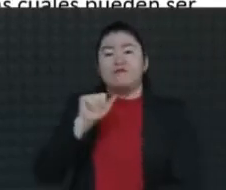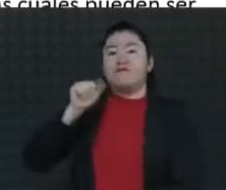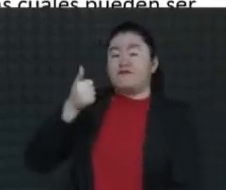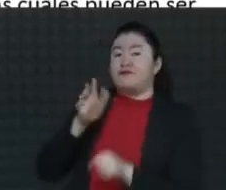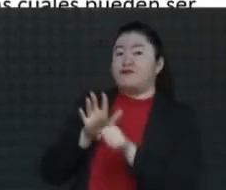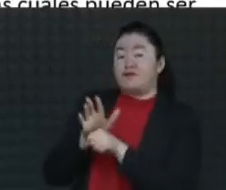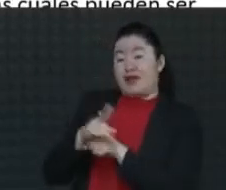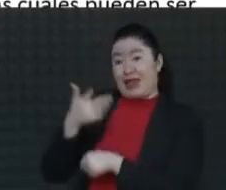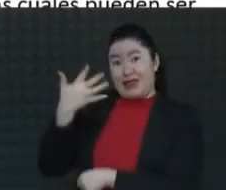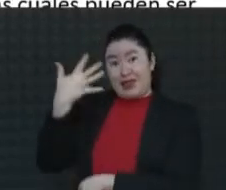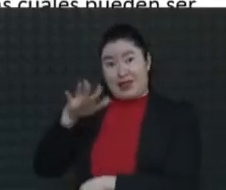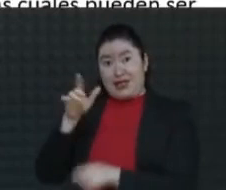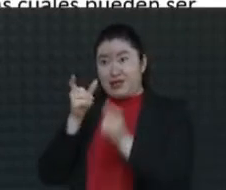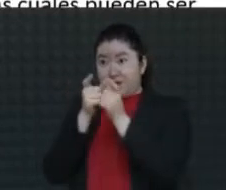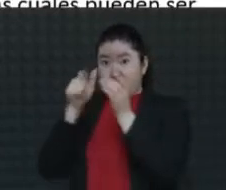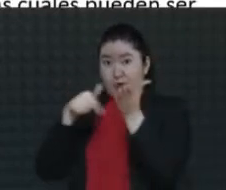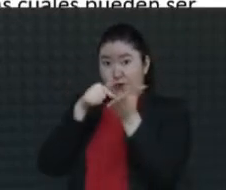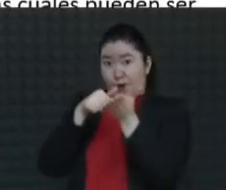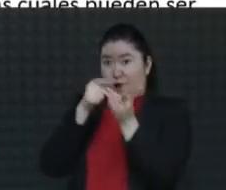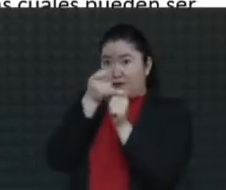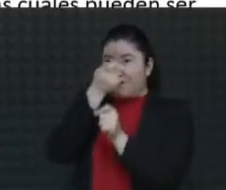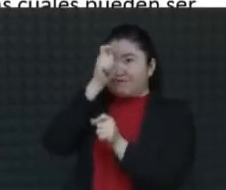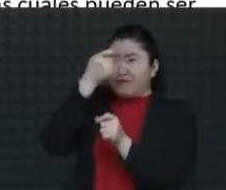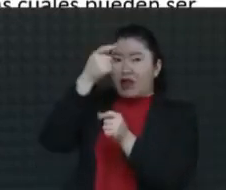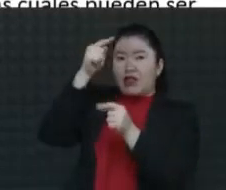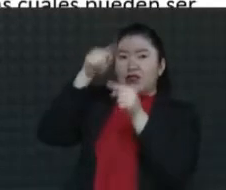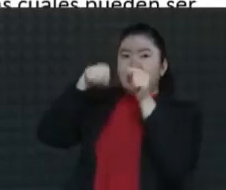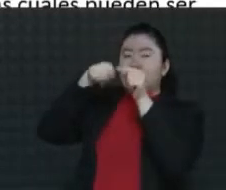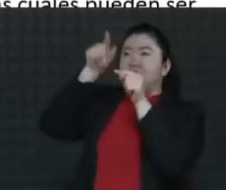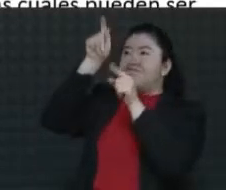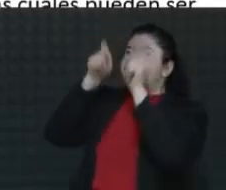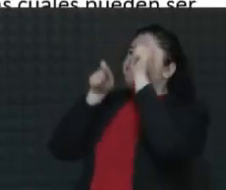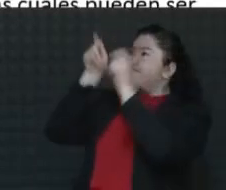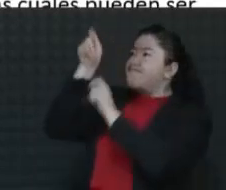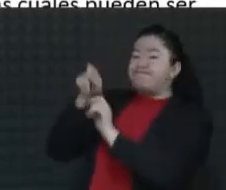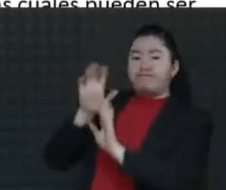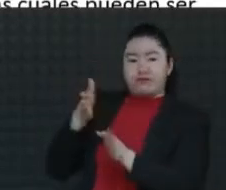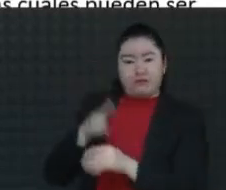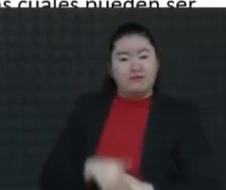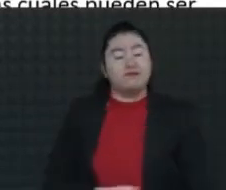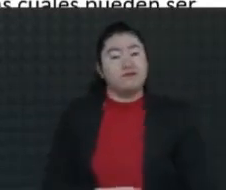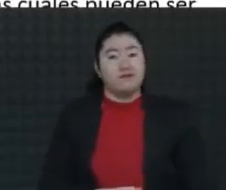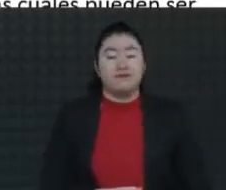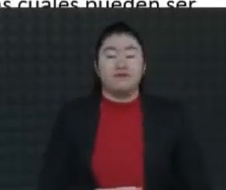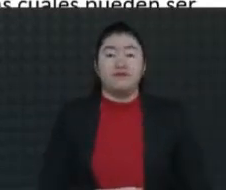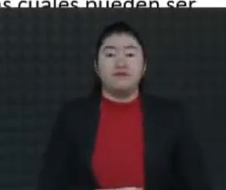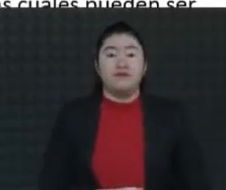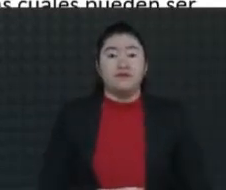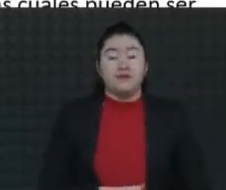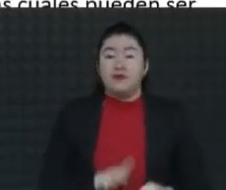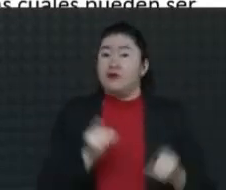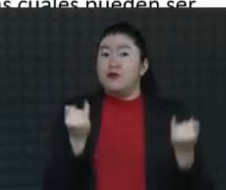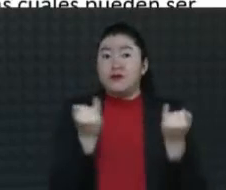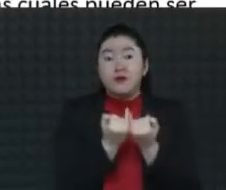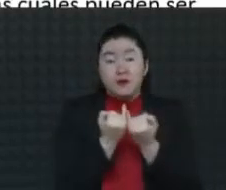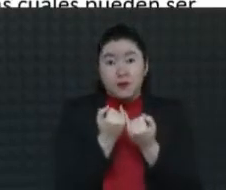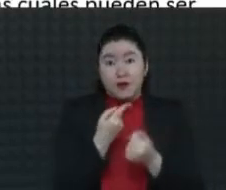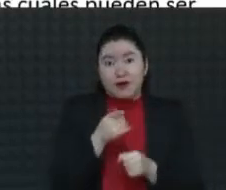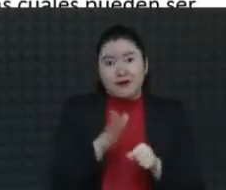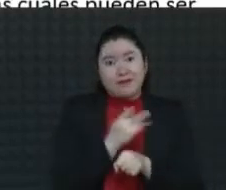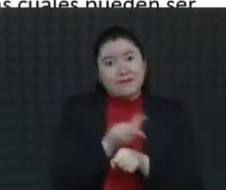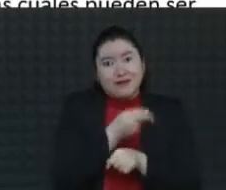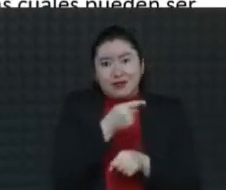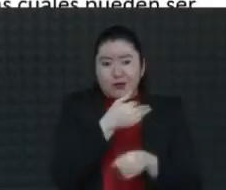pernos fueron removidos del tramo medio. En los 2 últimos se identificaron como resultado modos de